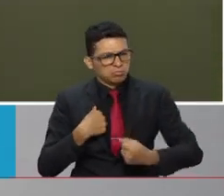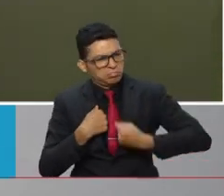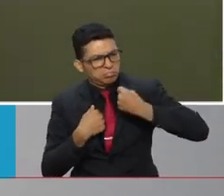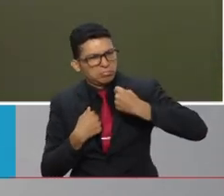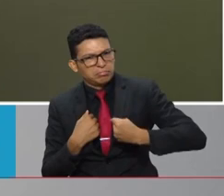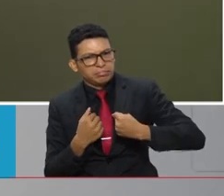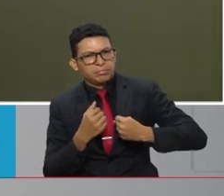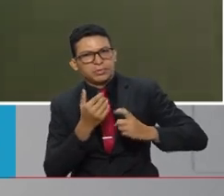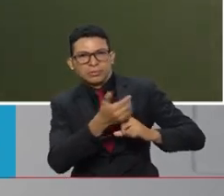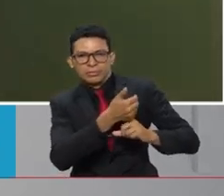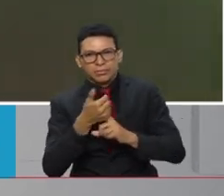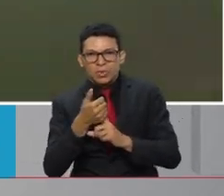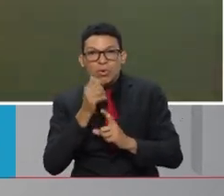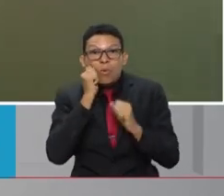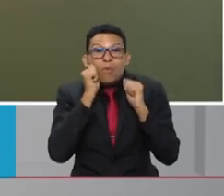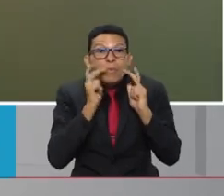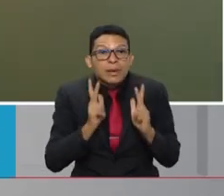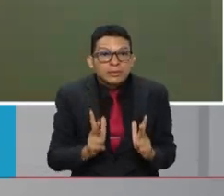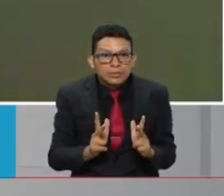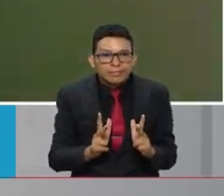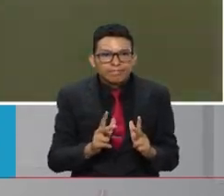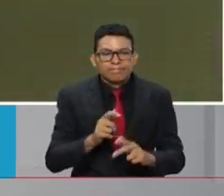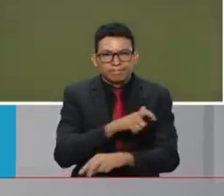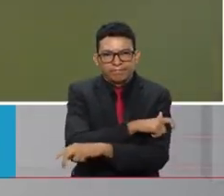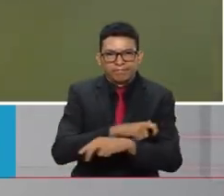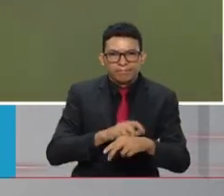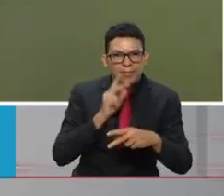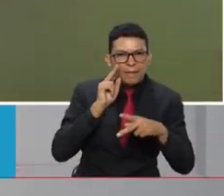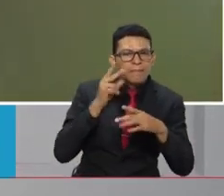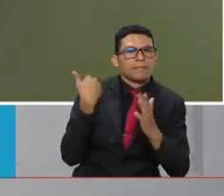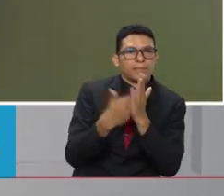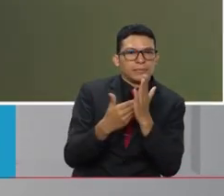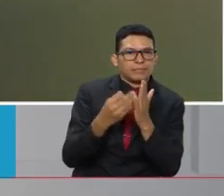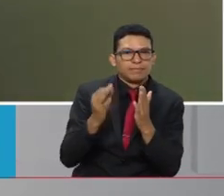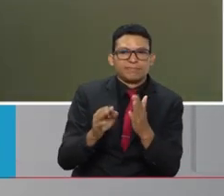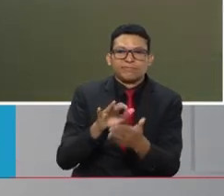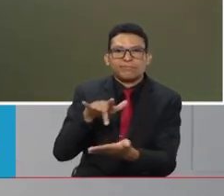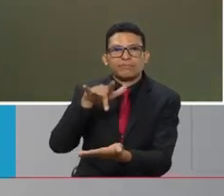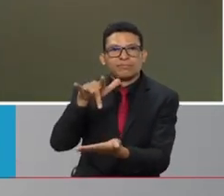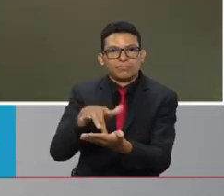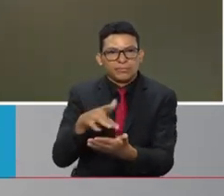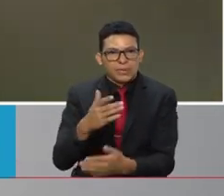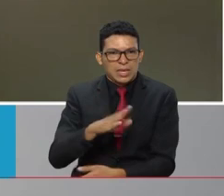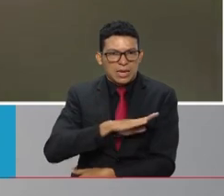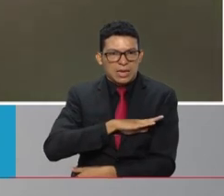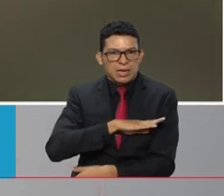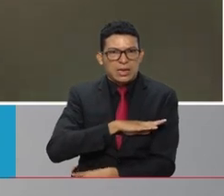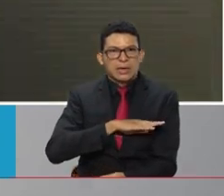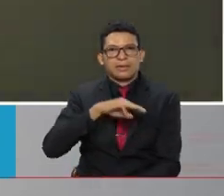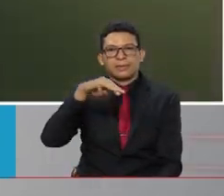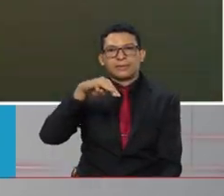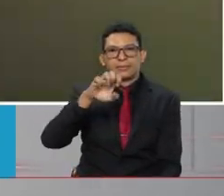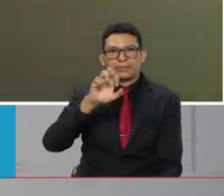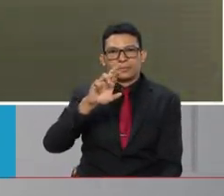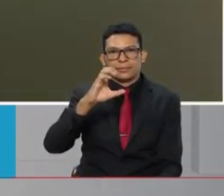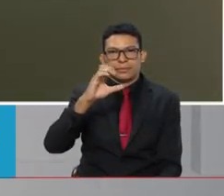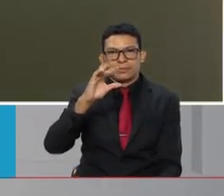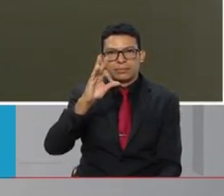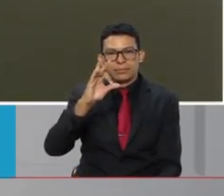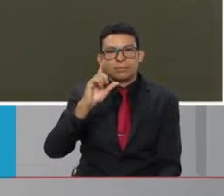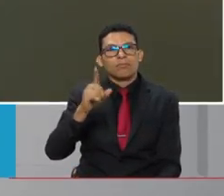humanos, Gigi. Una comisión de verificación se desplazó a la zona en compañía de la alcaldesa Mercedes Tunubalá,